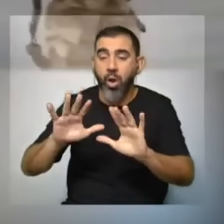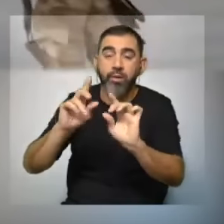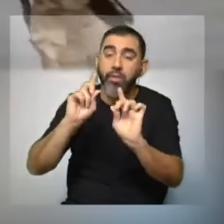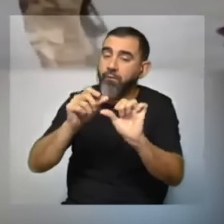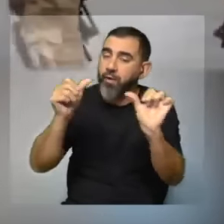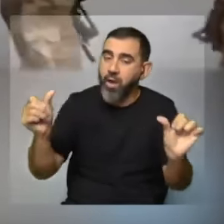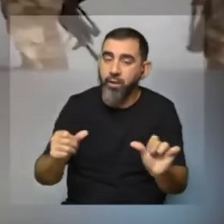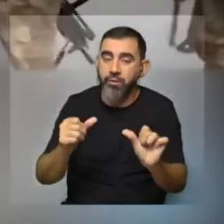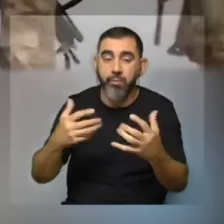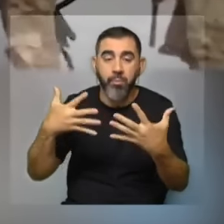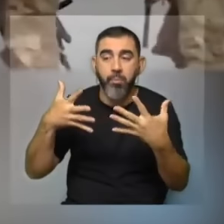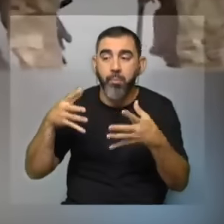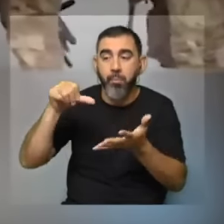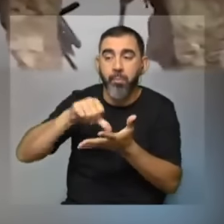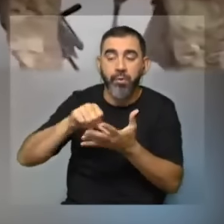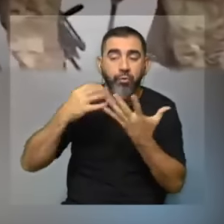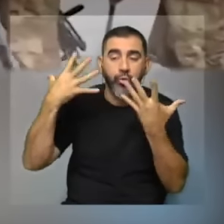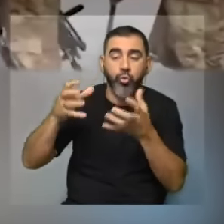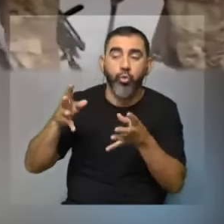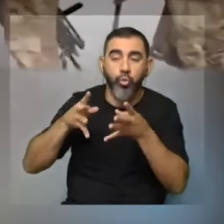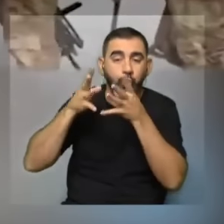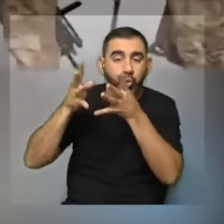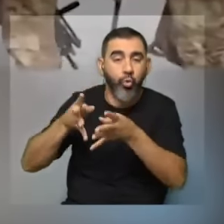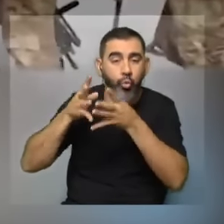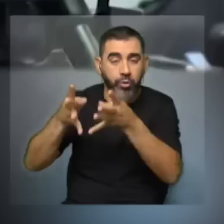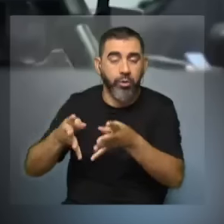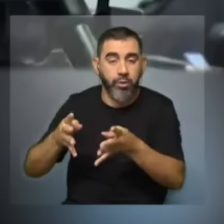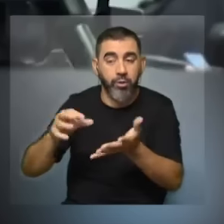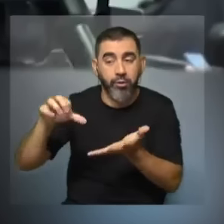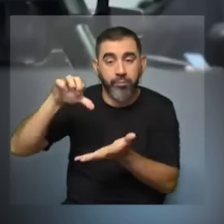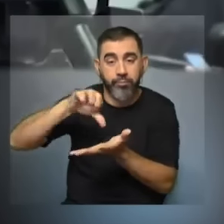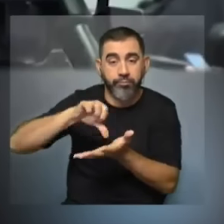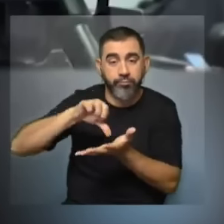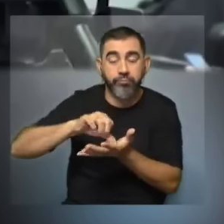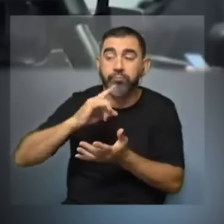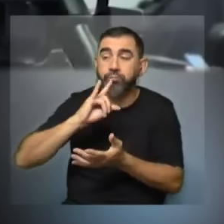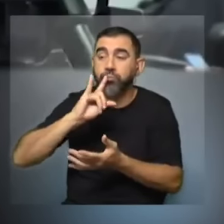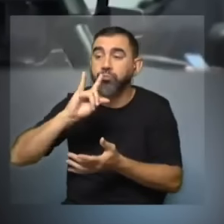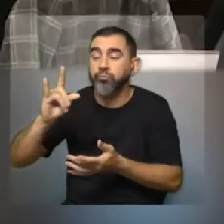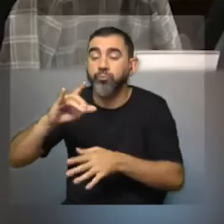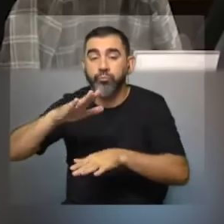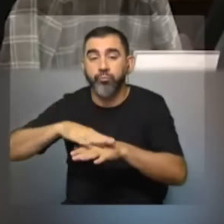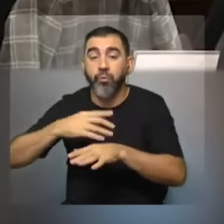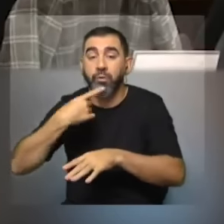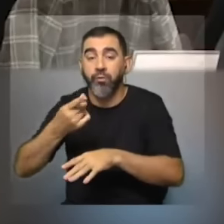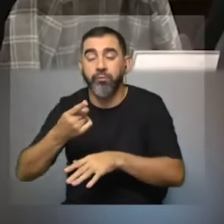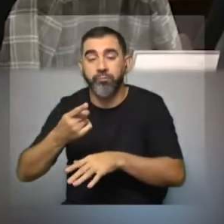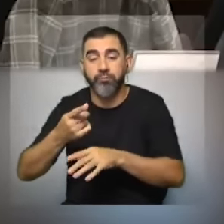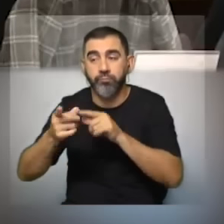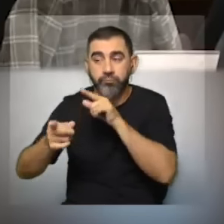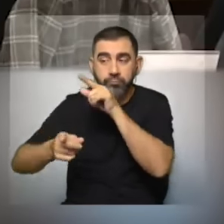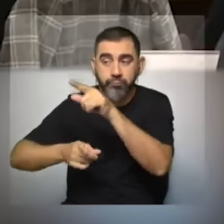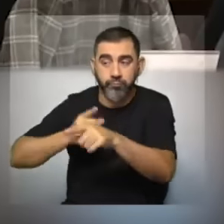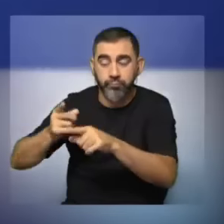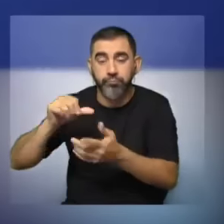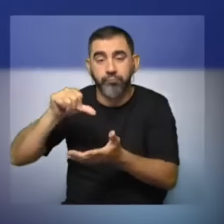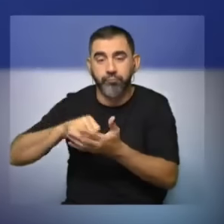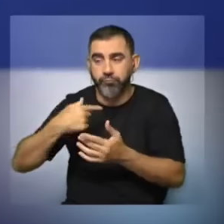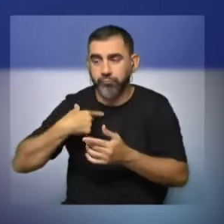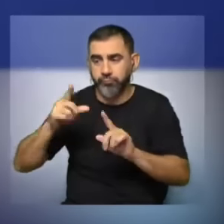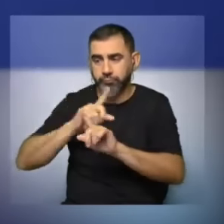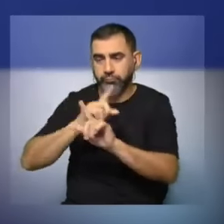que su país no quiere una guerra más amplia en la región ni tampoco con Irán al que responsabiliza de la agresión tras las acusaciones Irán negó